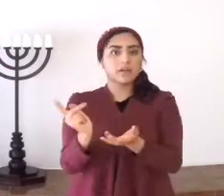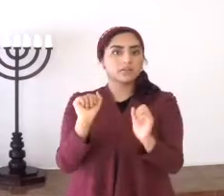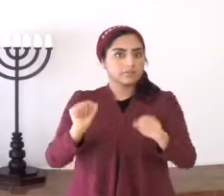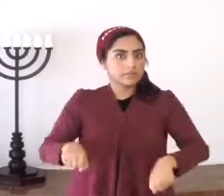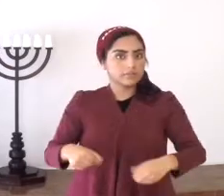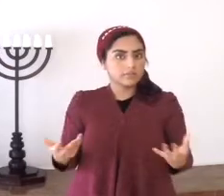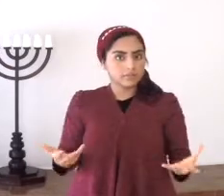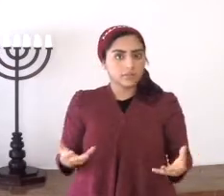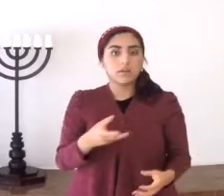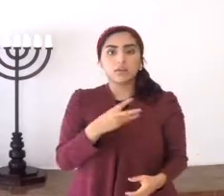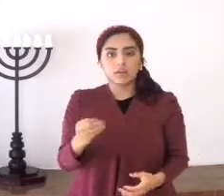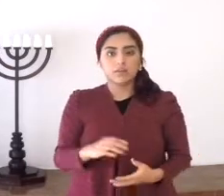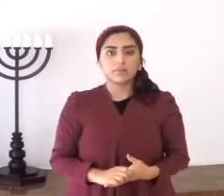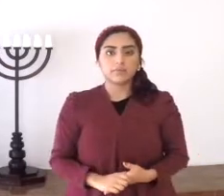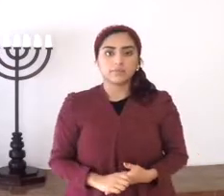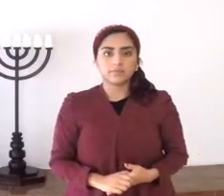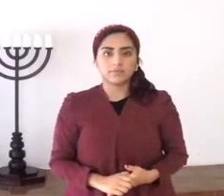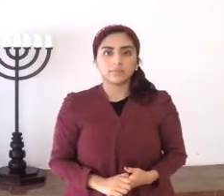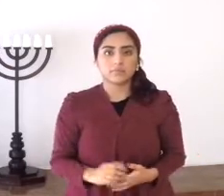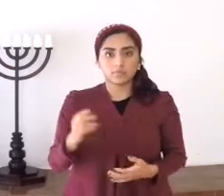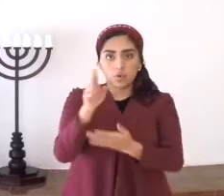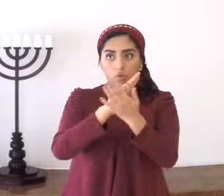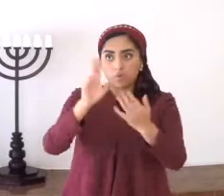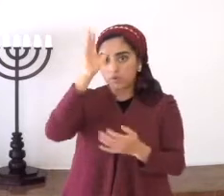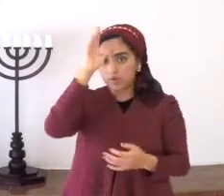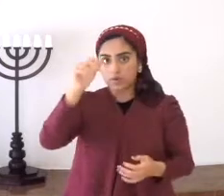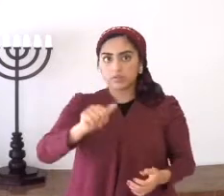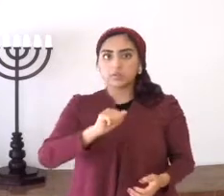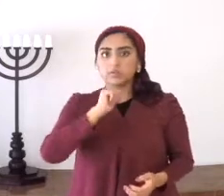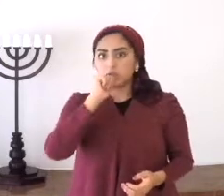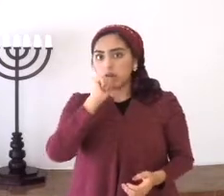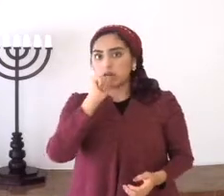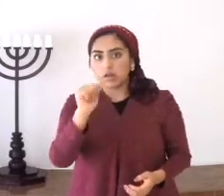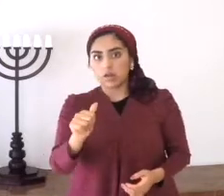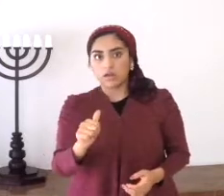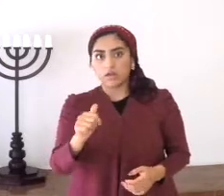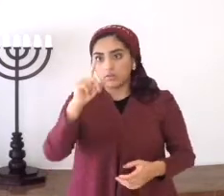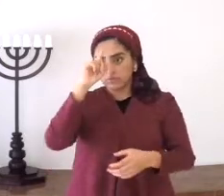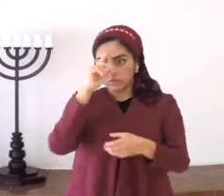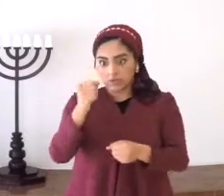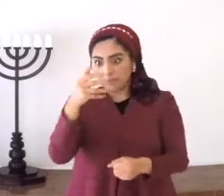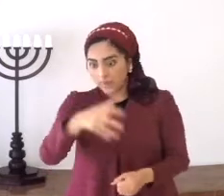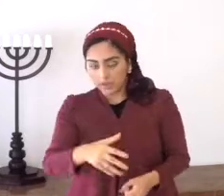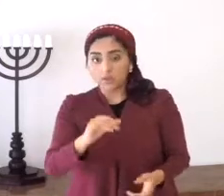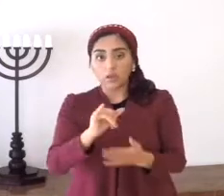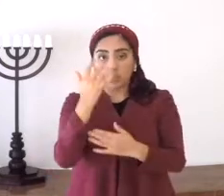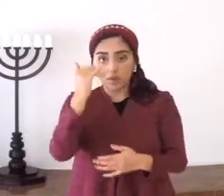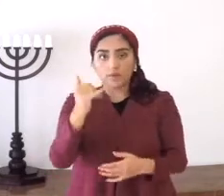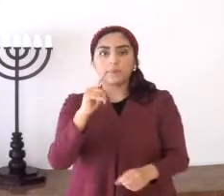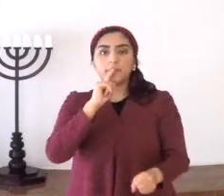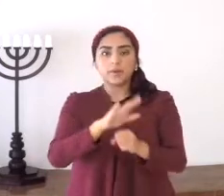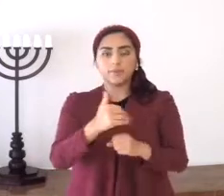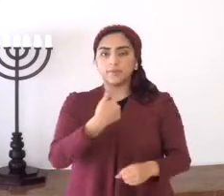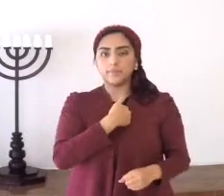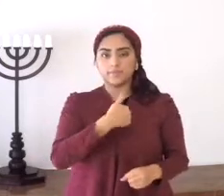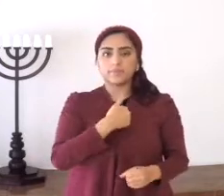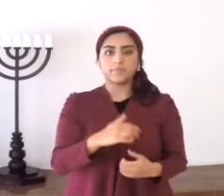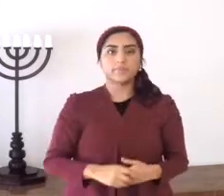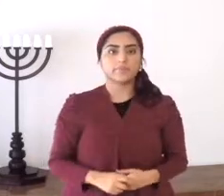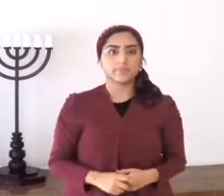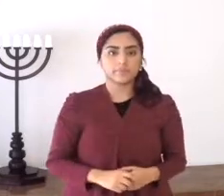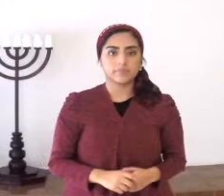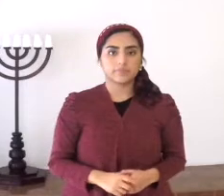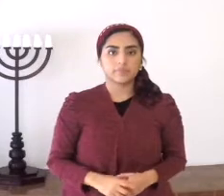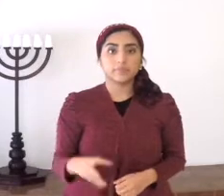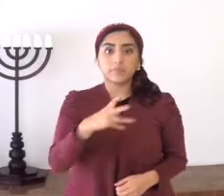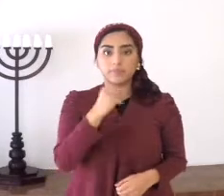que Abraham fue hombre y como hombre podía fallar. Y entonces el Eterno no se iba a arriesgar. Y